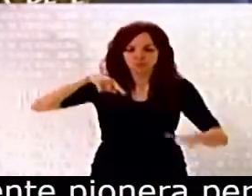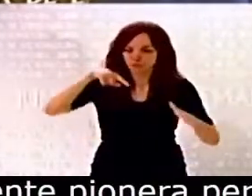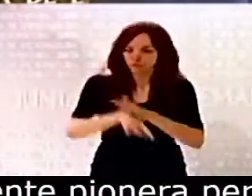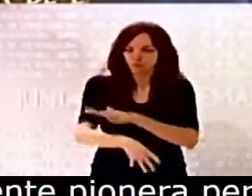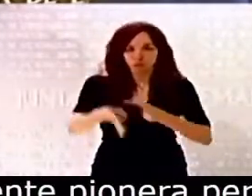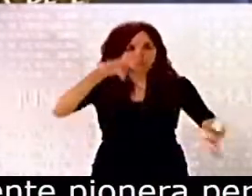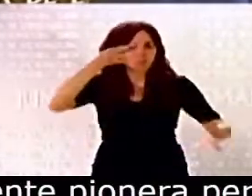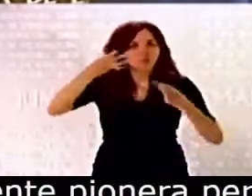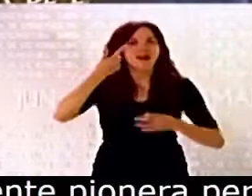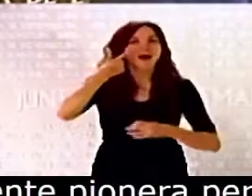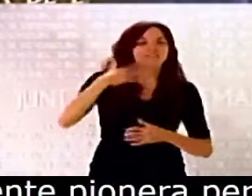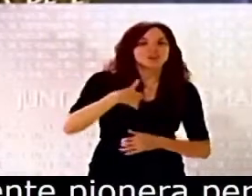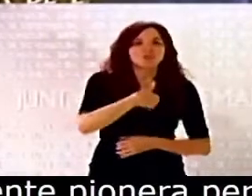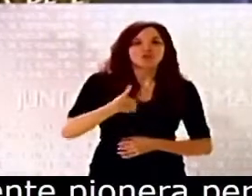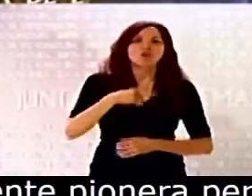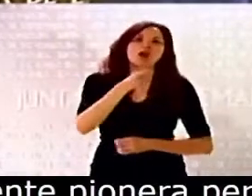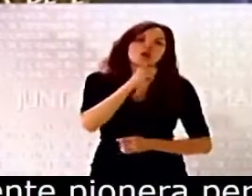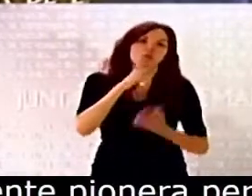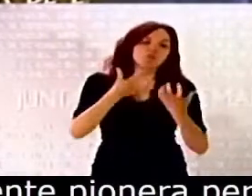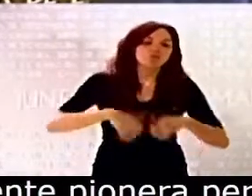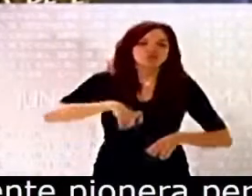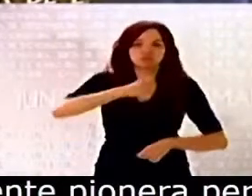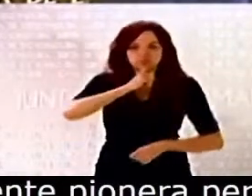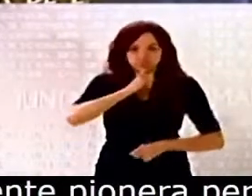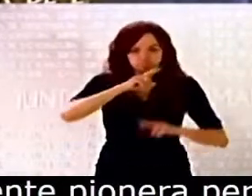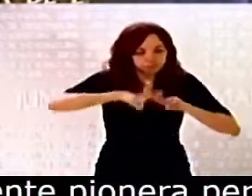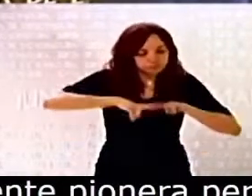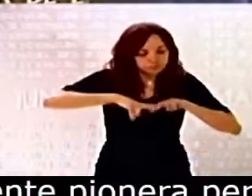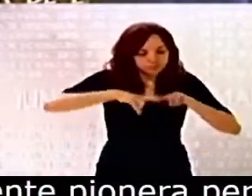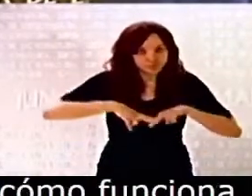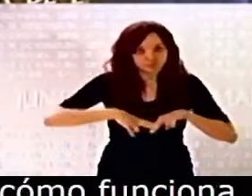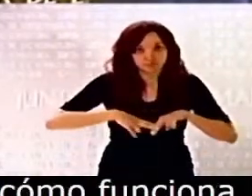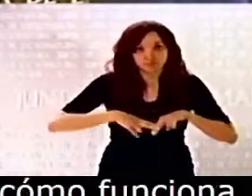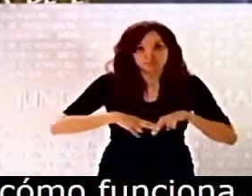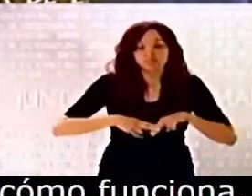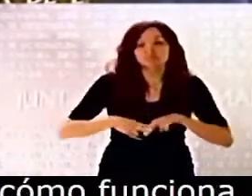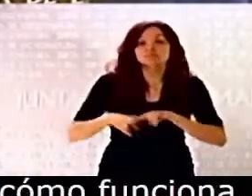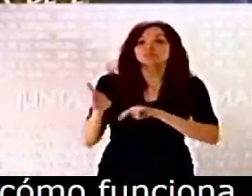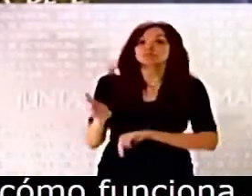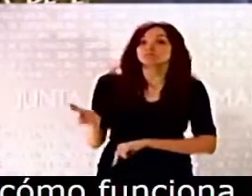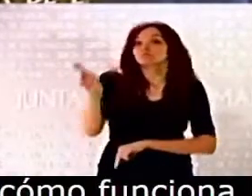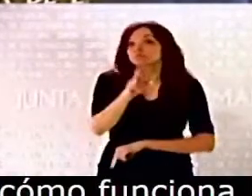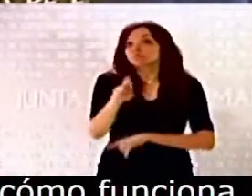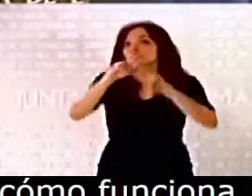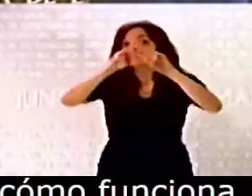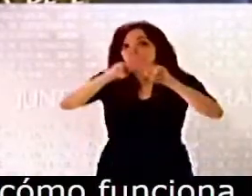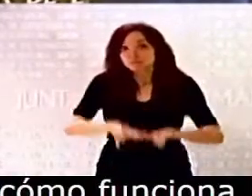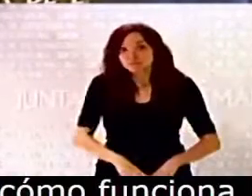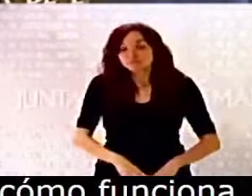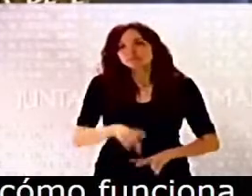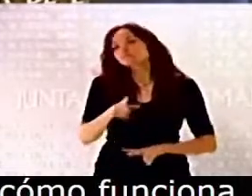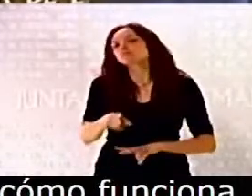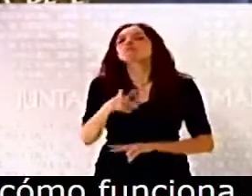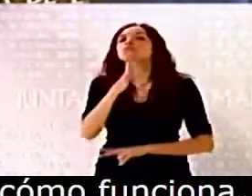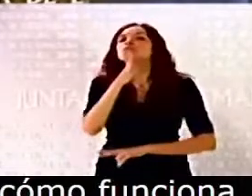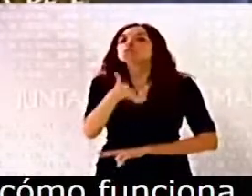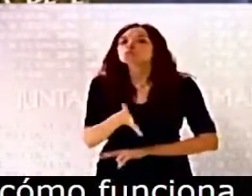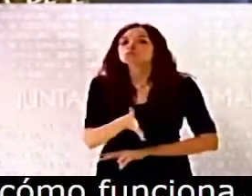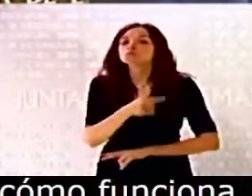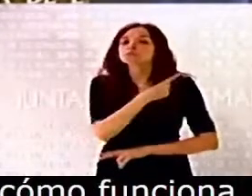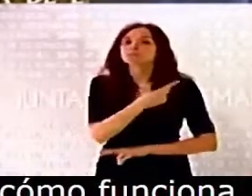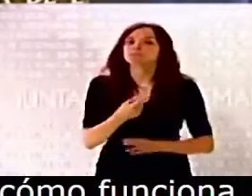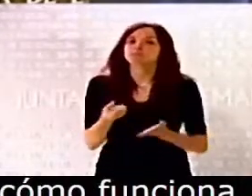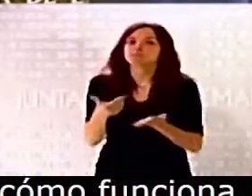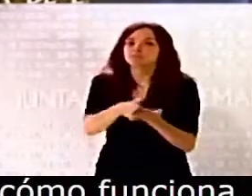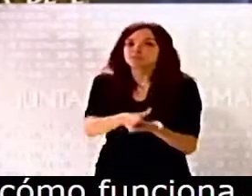cómo funciona. Y además esa revisión en profundidad de cómo funciona está articulada y basada en las propias